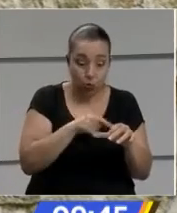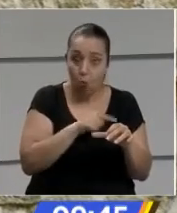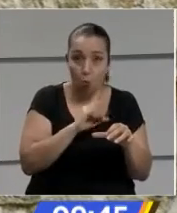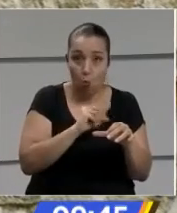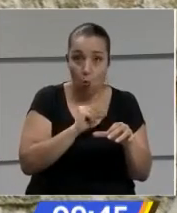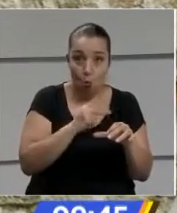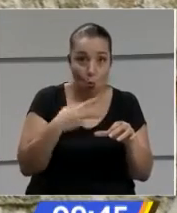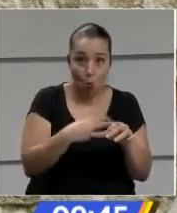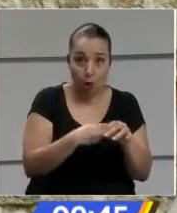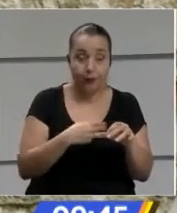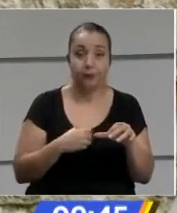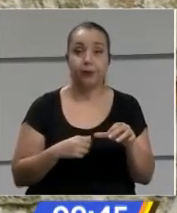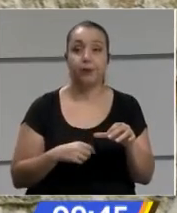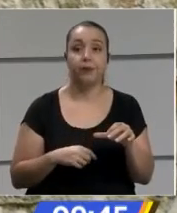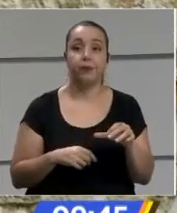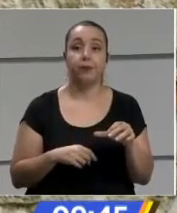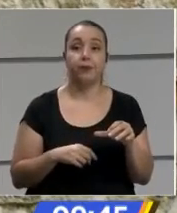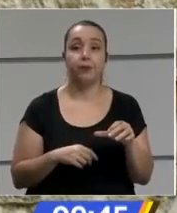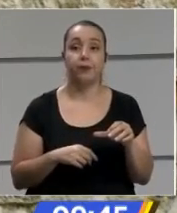¿Okay?